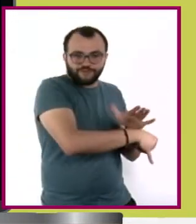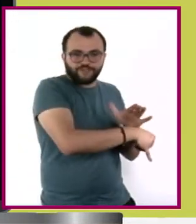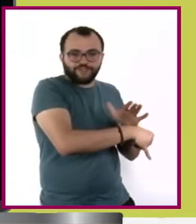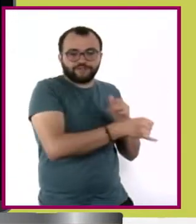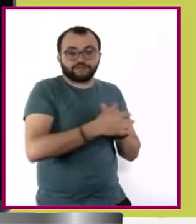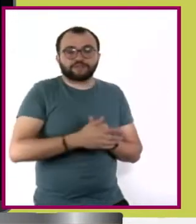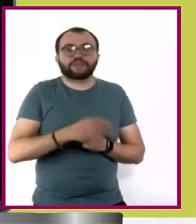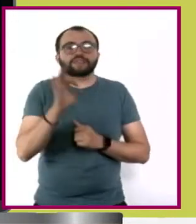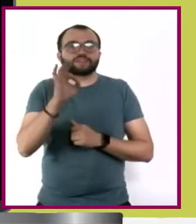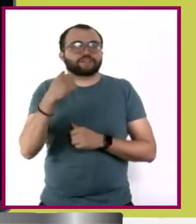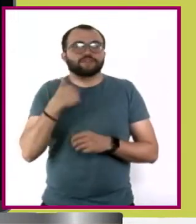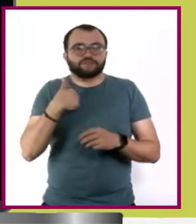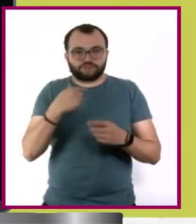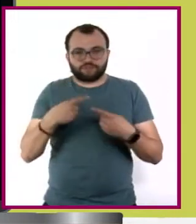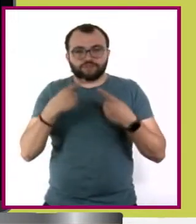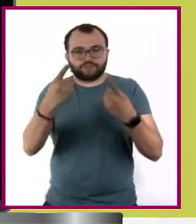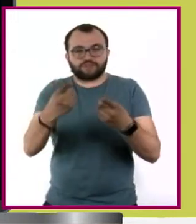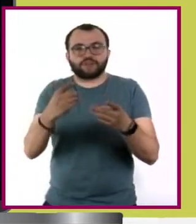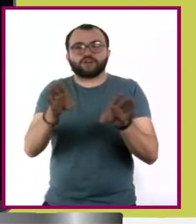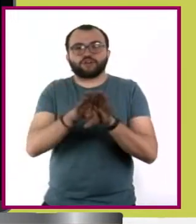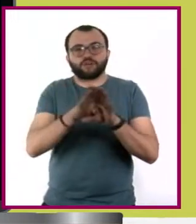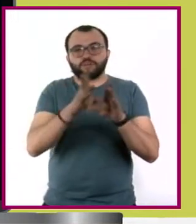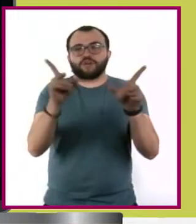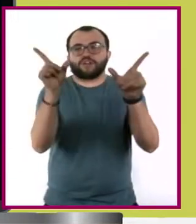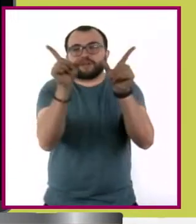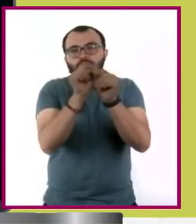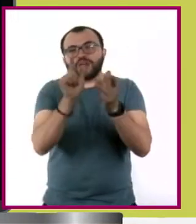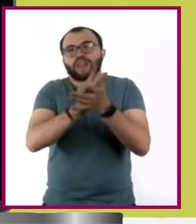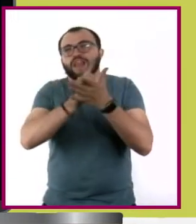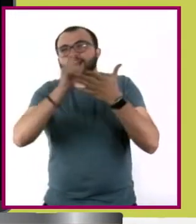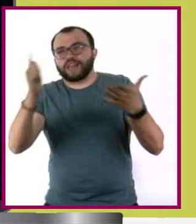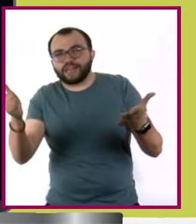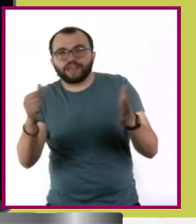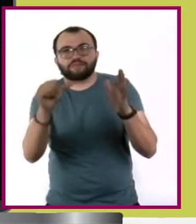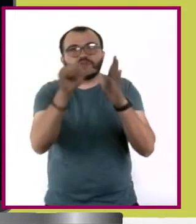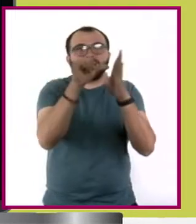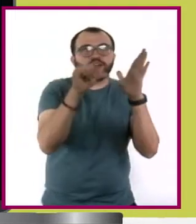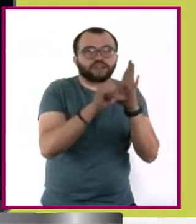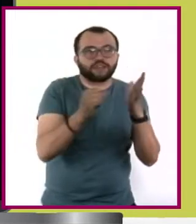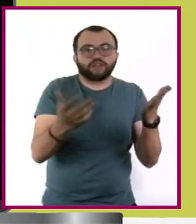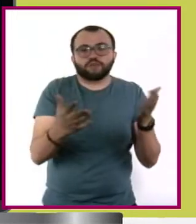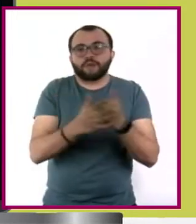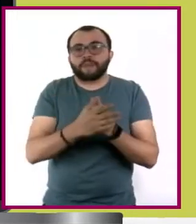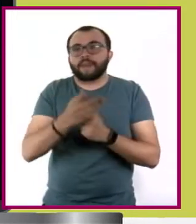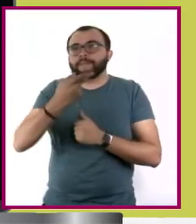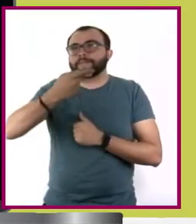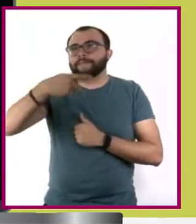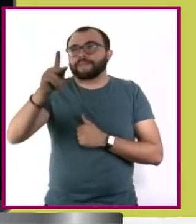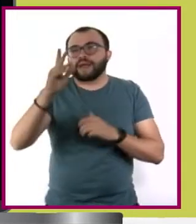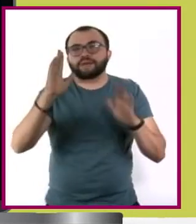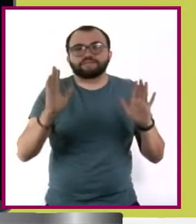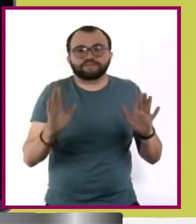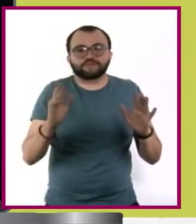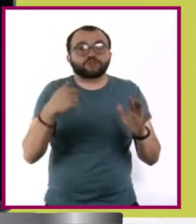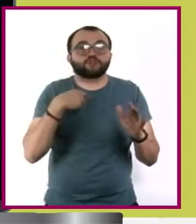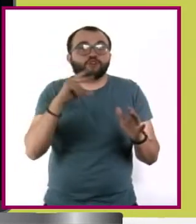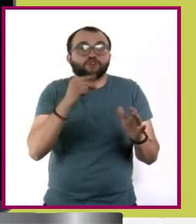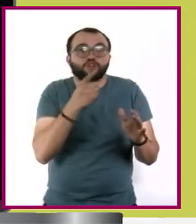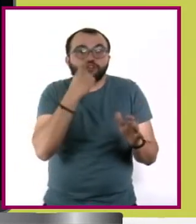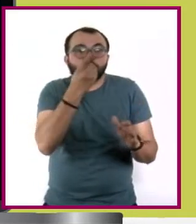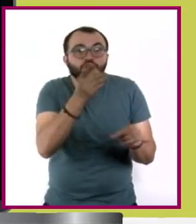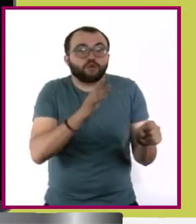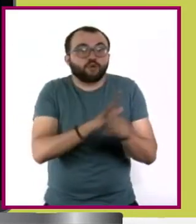de un libro, de un artículo, pero digamos, no te cuento